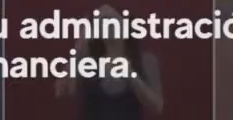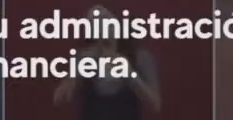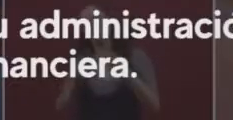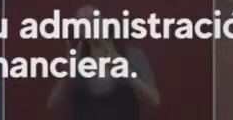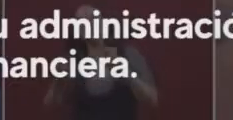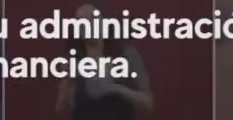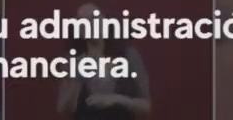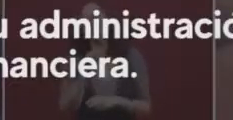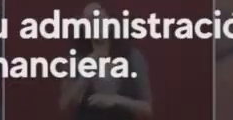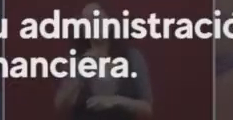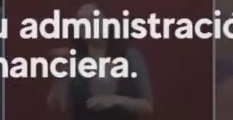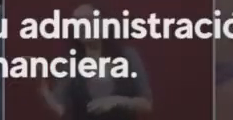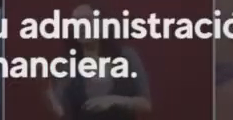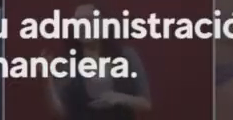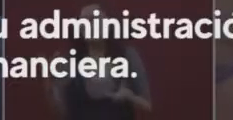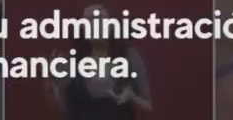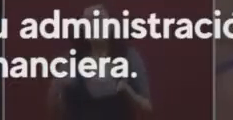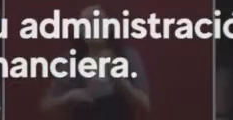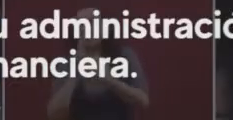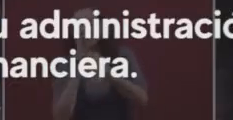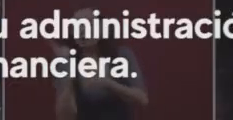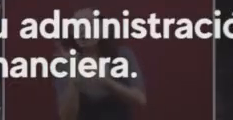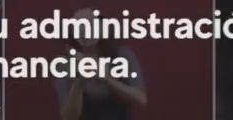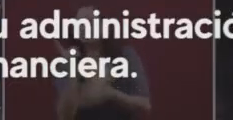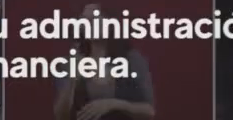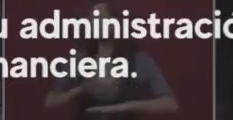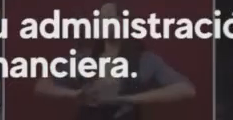No hay crisis. O sea,